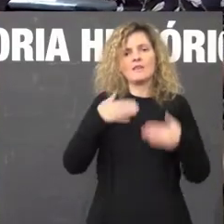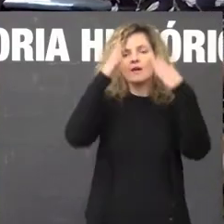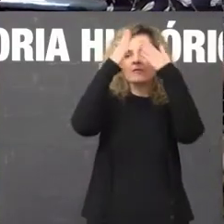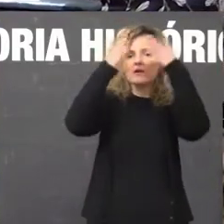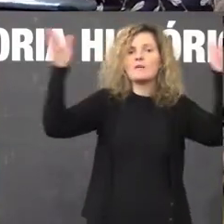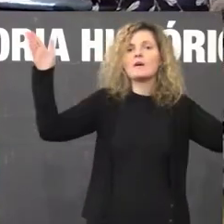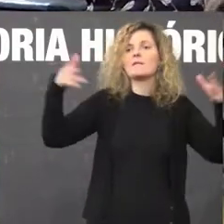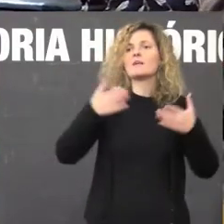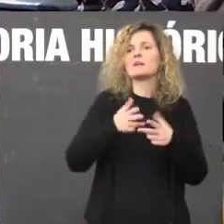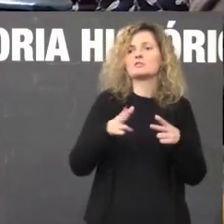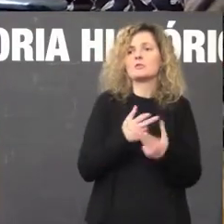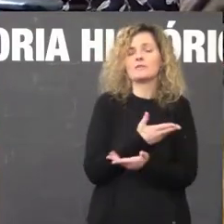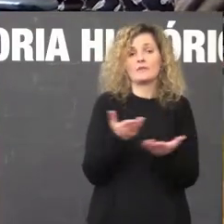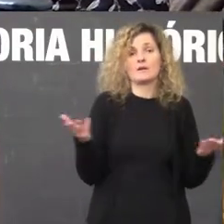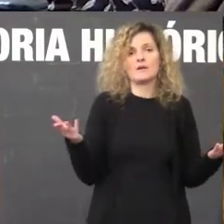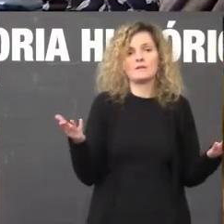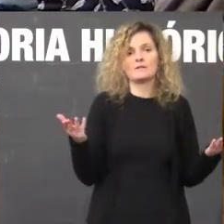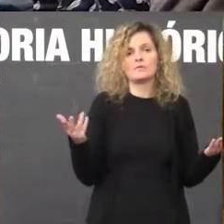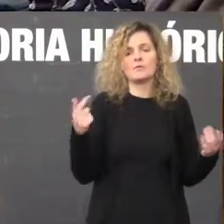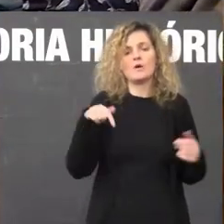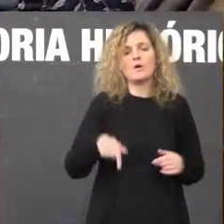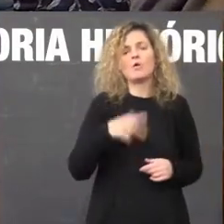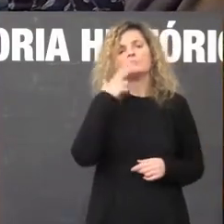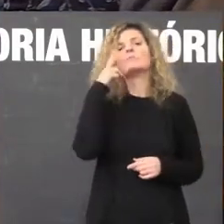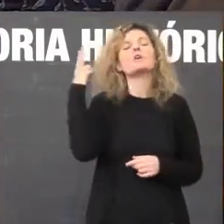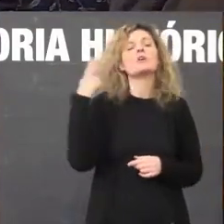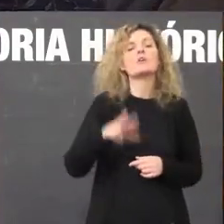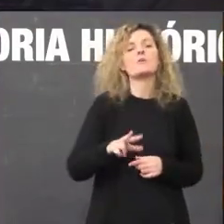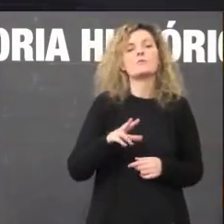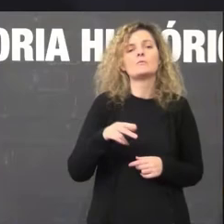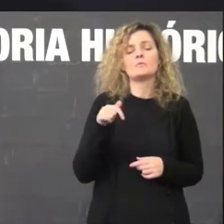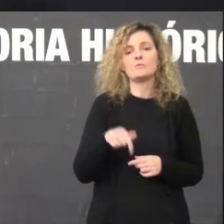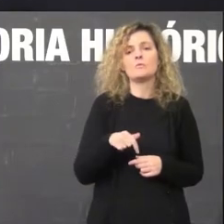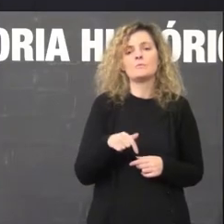abrirse a sociedade. Hoxe hai un reconocimiento